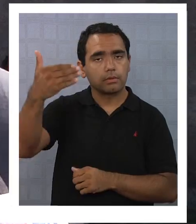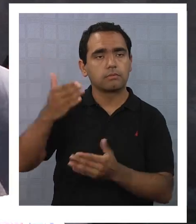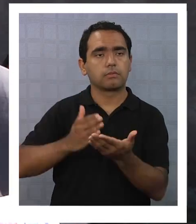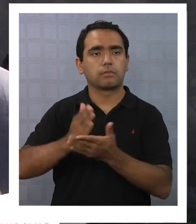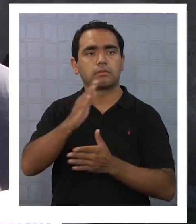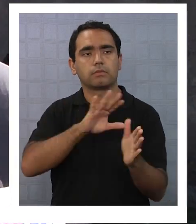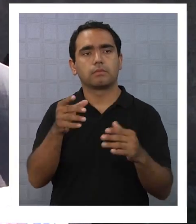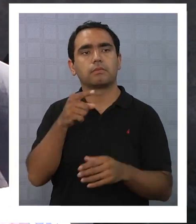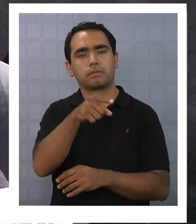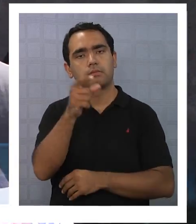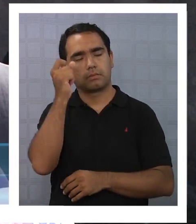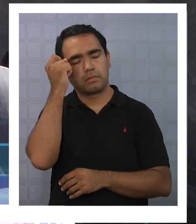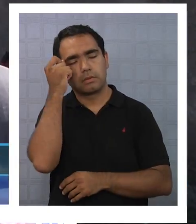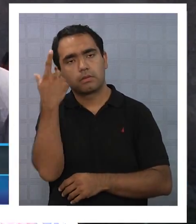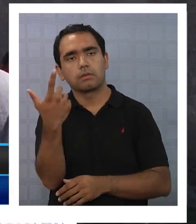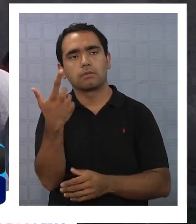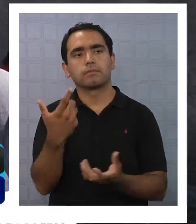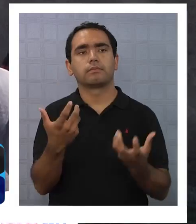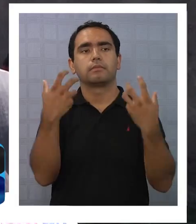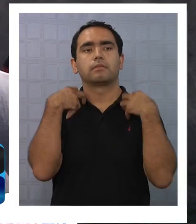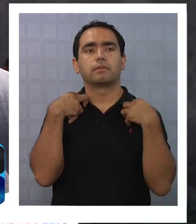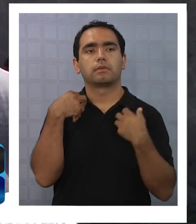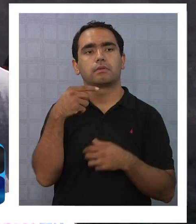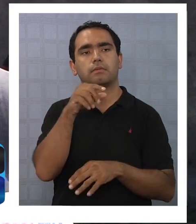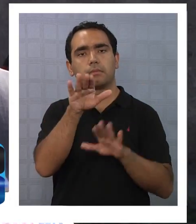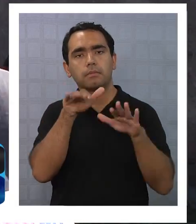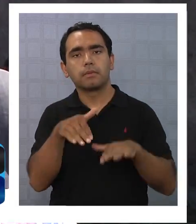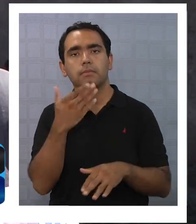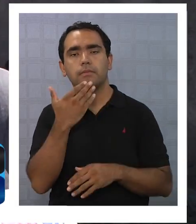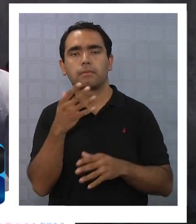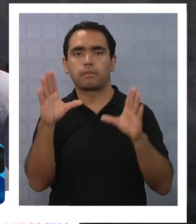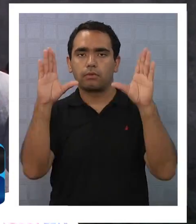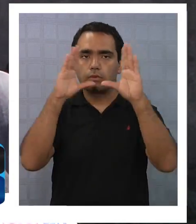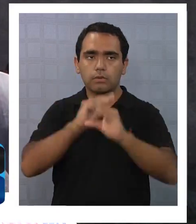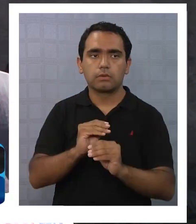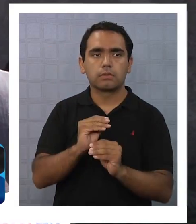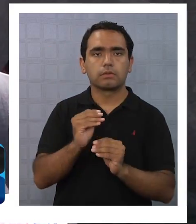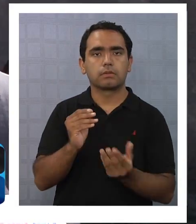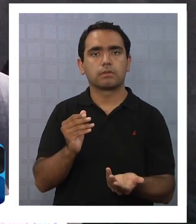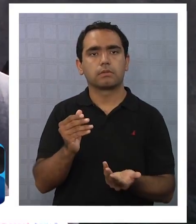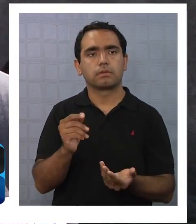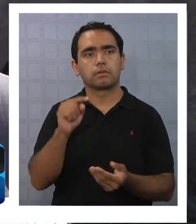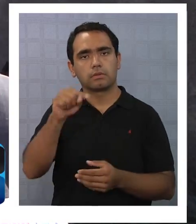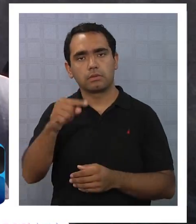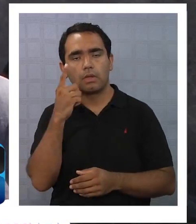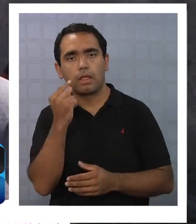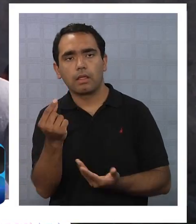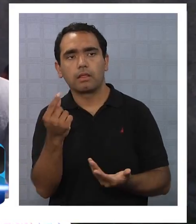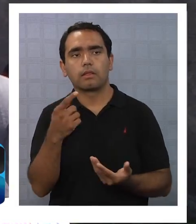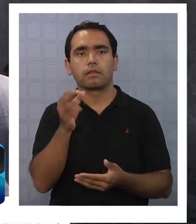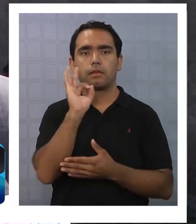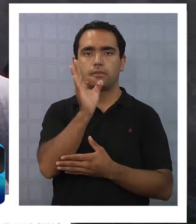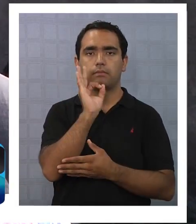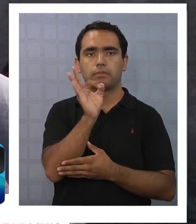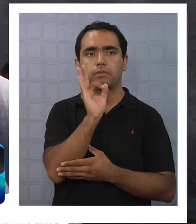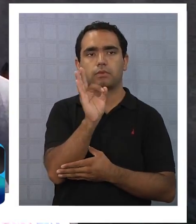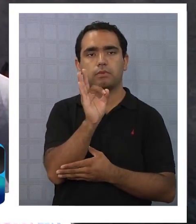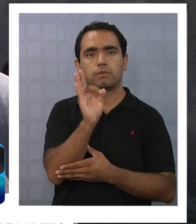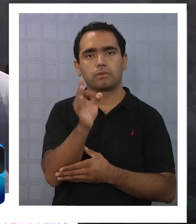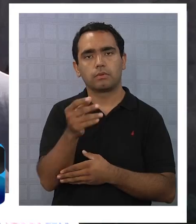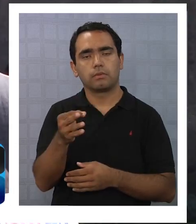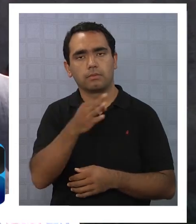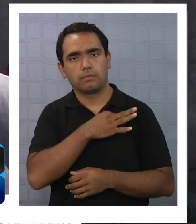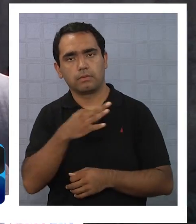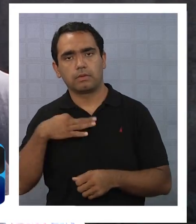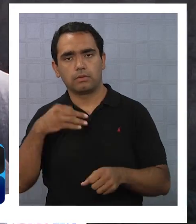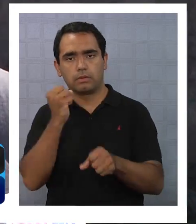tema, entendemos, nos queremos hacer cargo. Estuvimos ahí también en la noche, por lo tanto hoy día hemos tenido una reunión con el